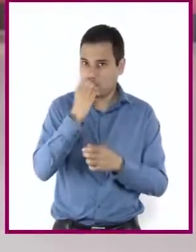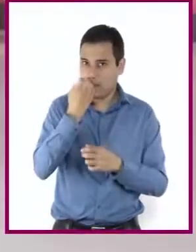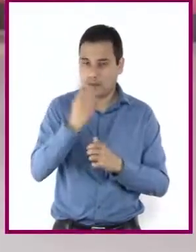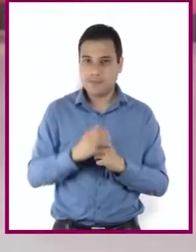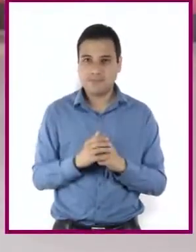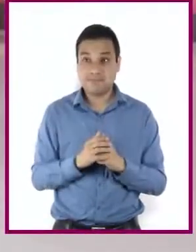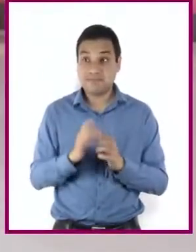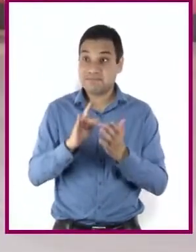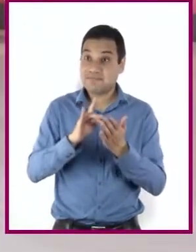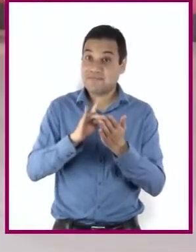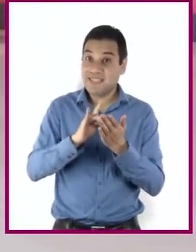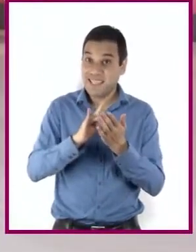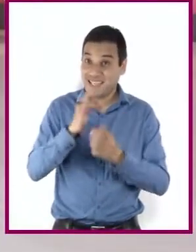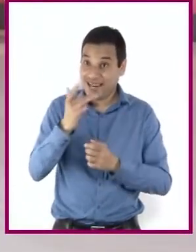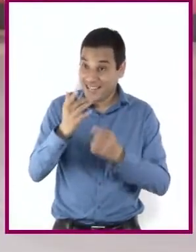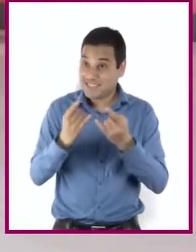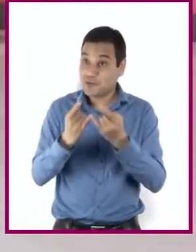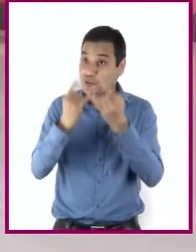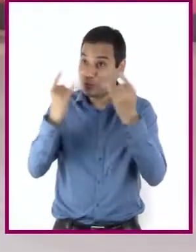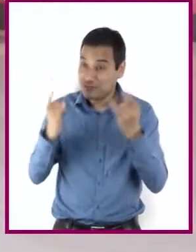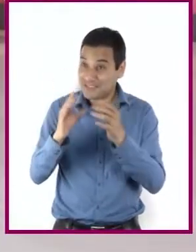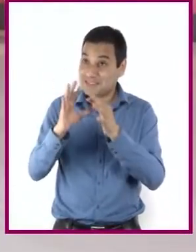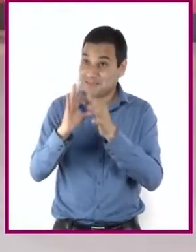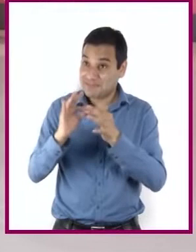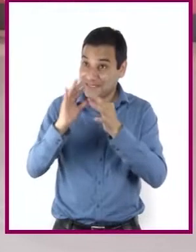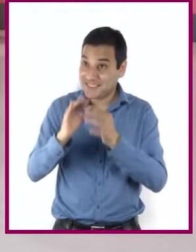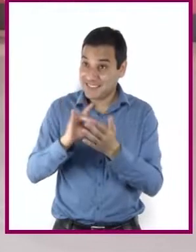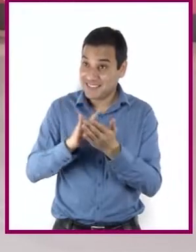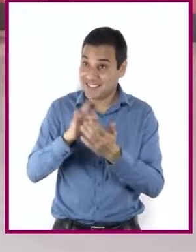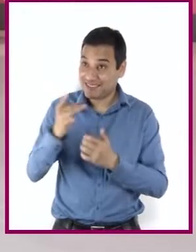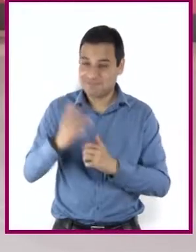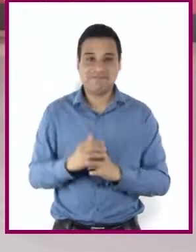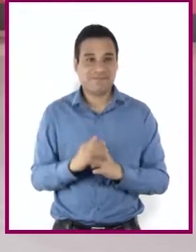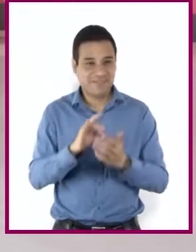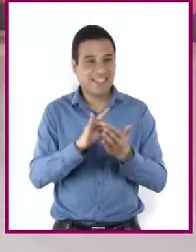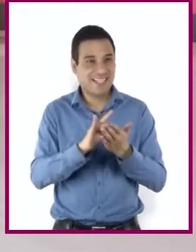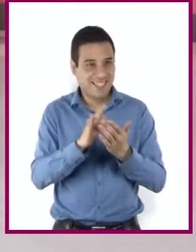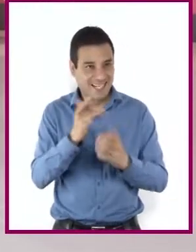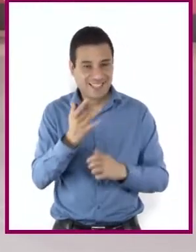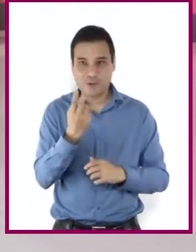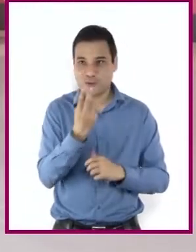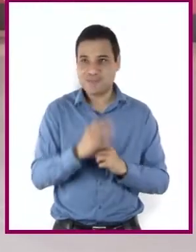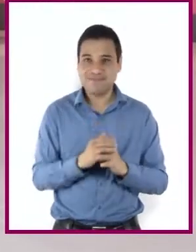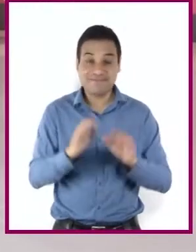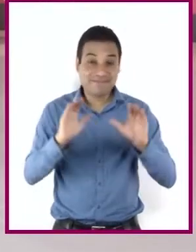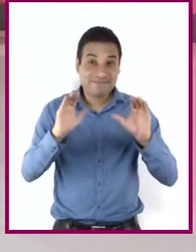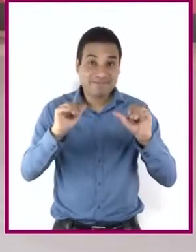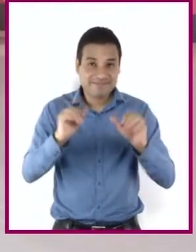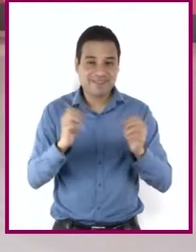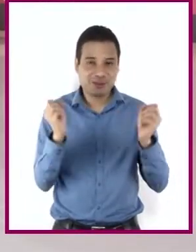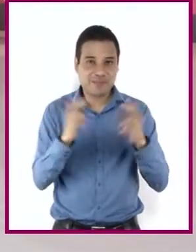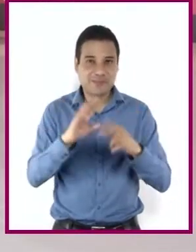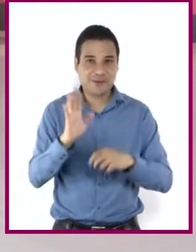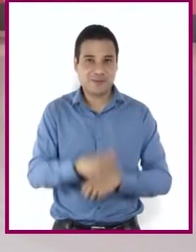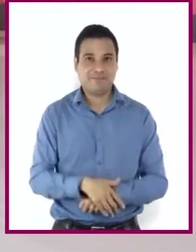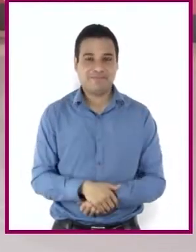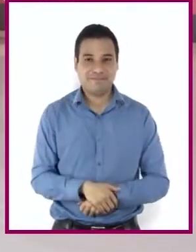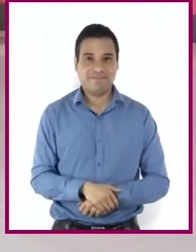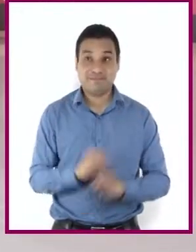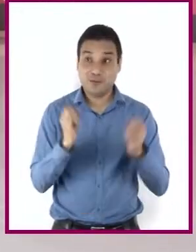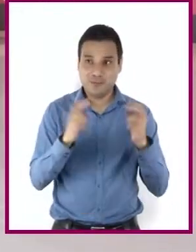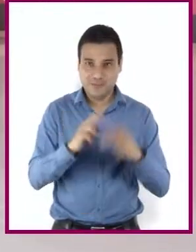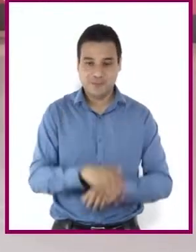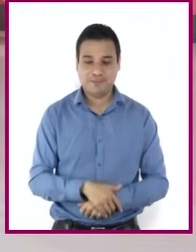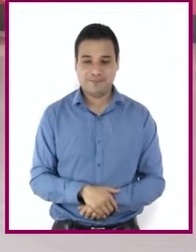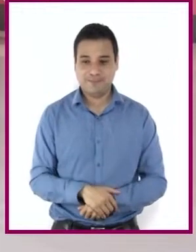Muchas gracias por haber compartido este testimonio con nosotros, Elena. Gracias a ustedes, maestras. Me despido. Hasta la próxima. Hasta la